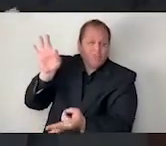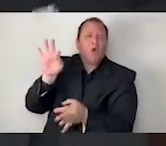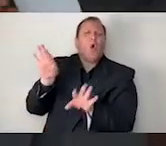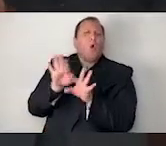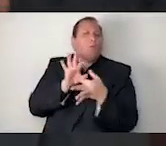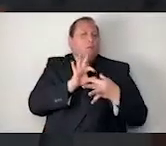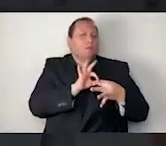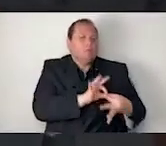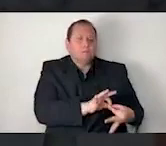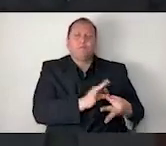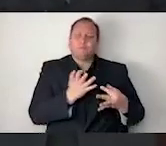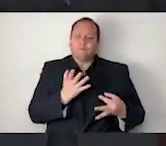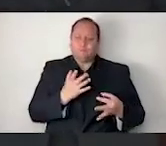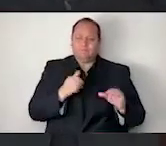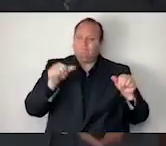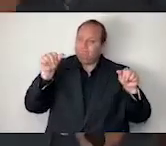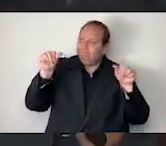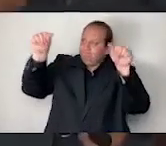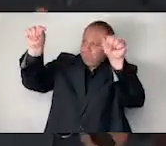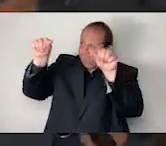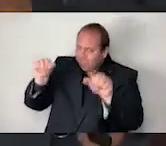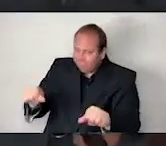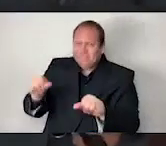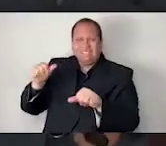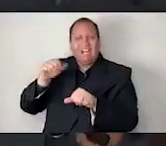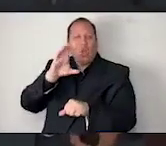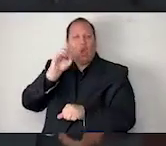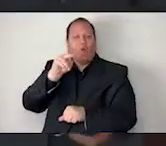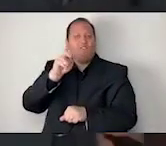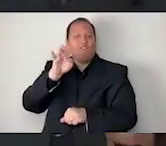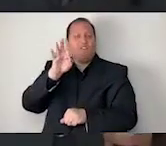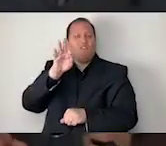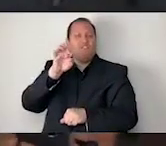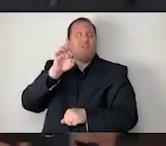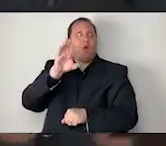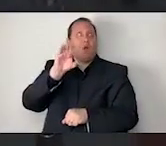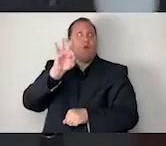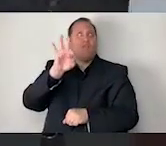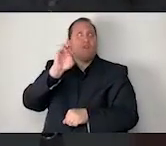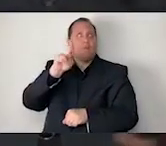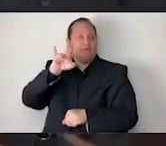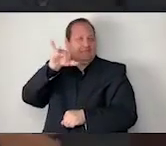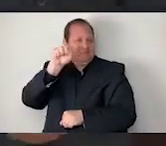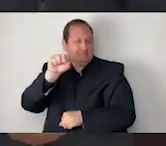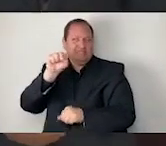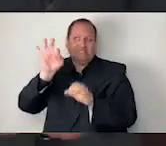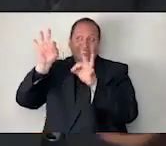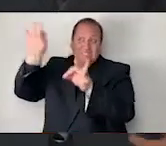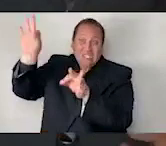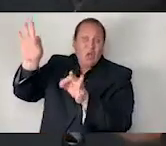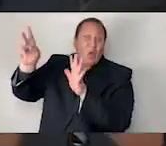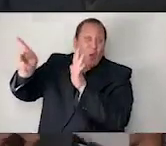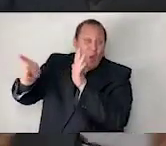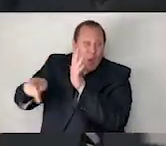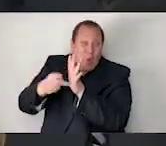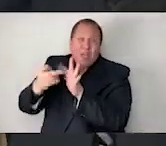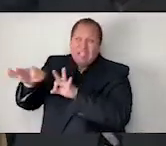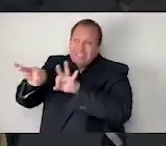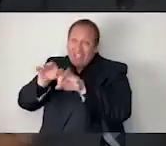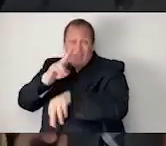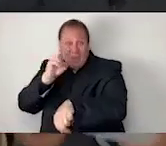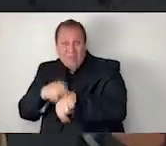va a estar muy complejo que vuelvan a reanudar actividades de manera inmediata seguirán un procedimiento administrativo